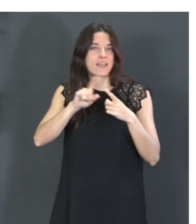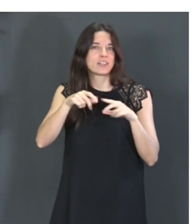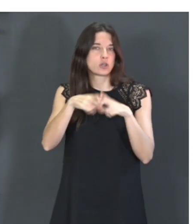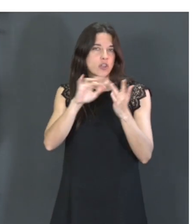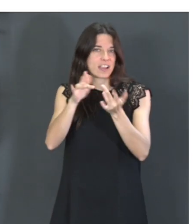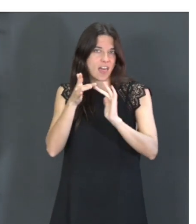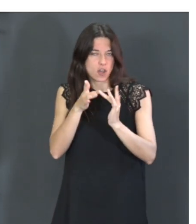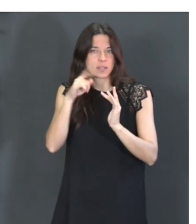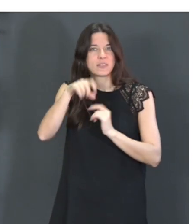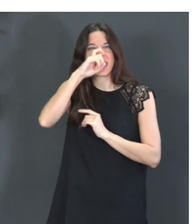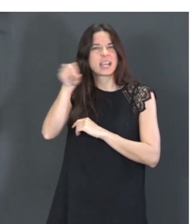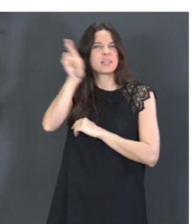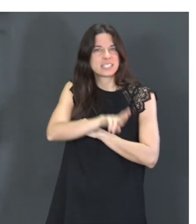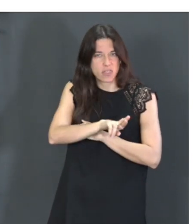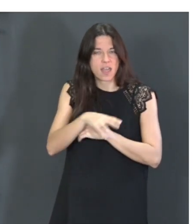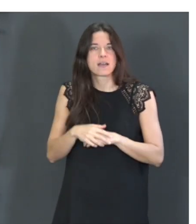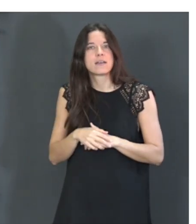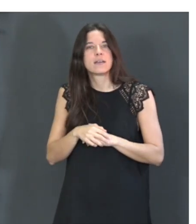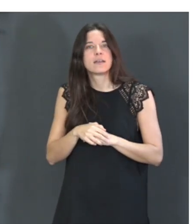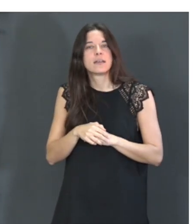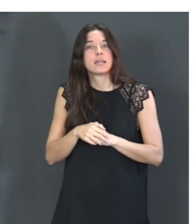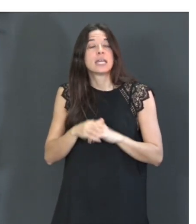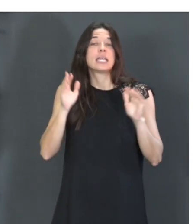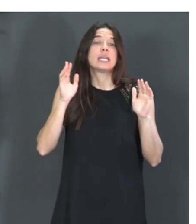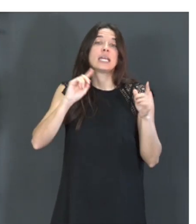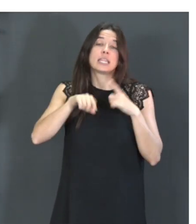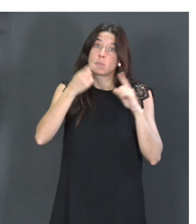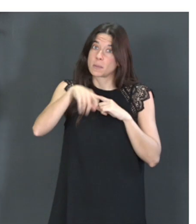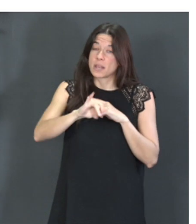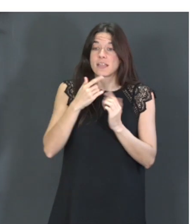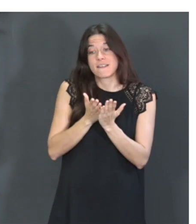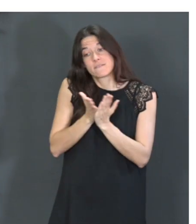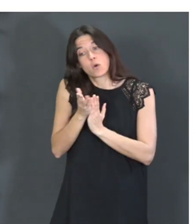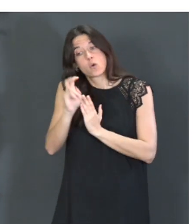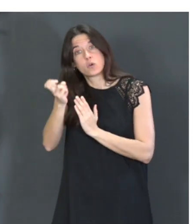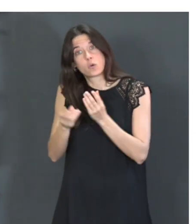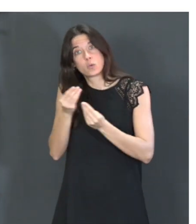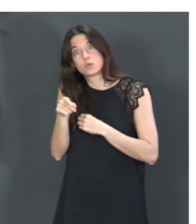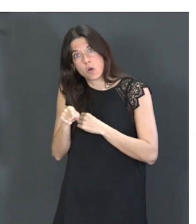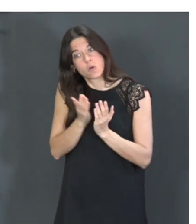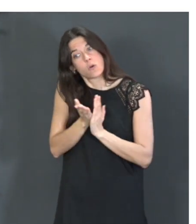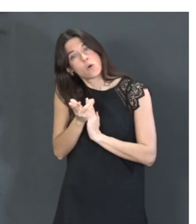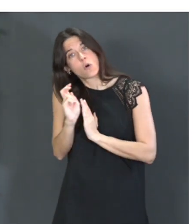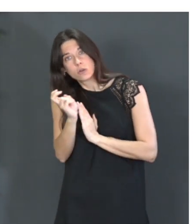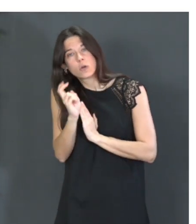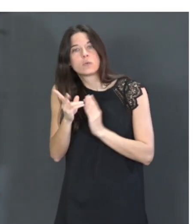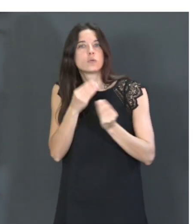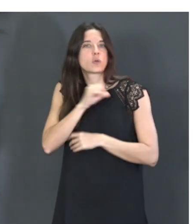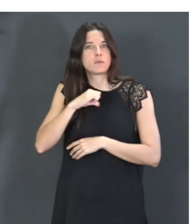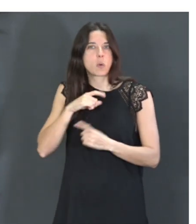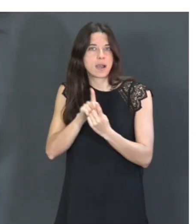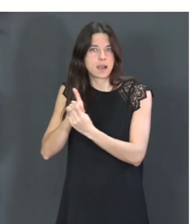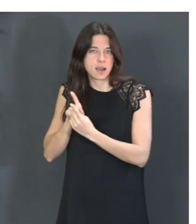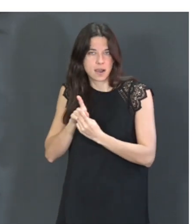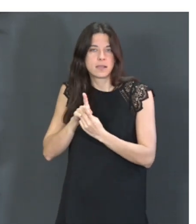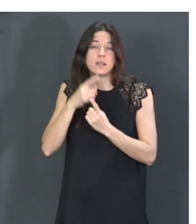y de reminiscencia. Y luego hay otra vertiente de uso, que sería el uso individual, sobre